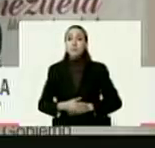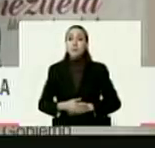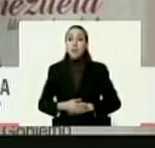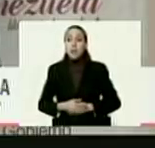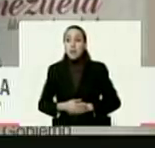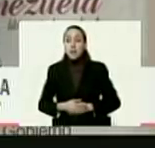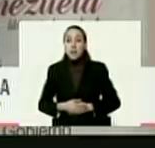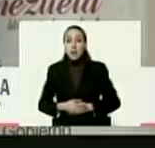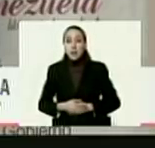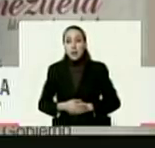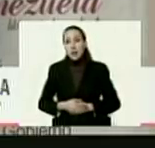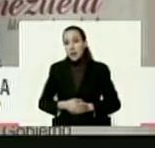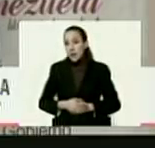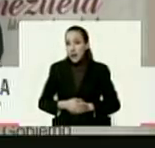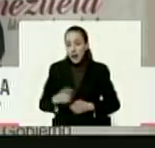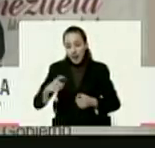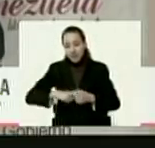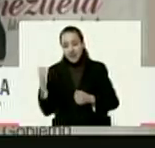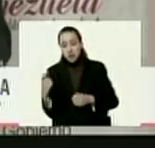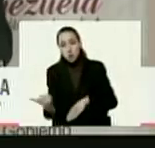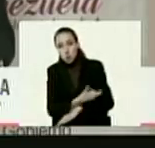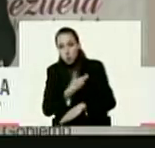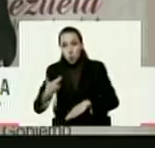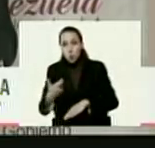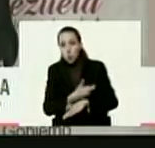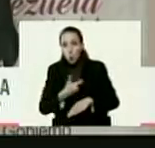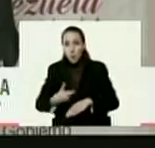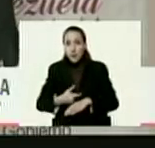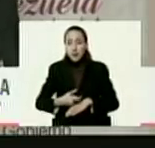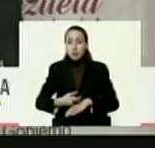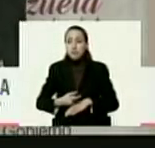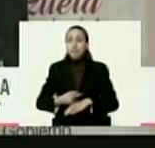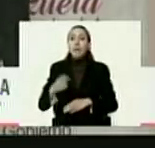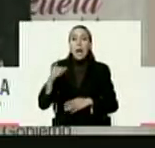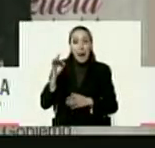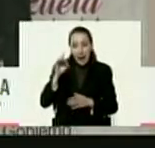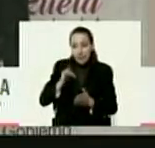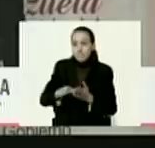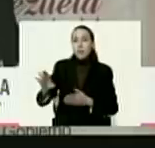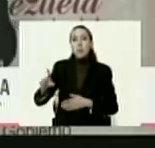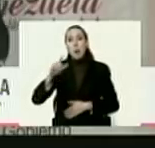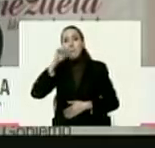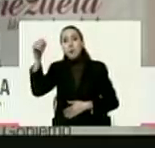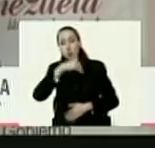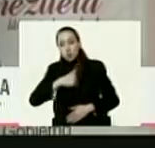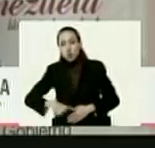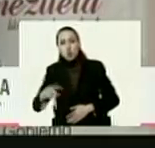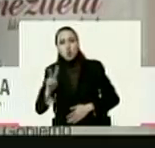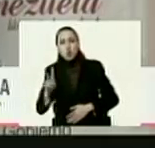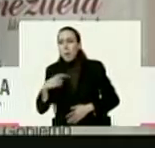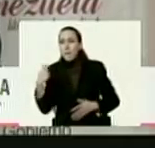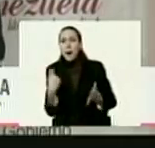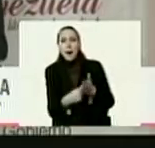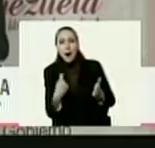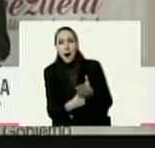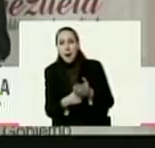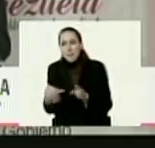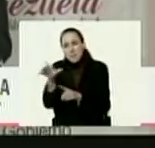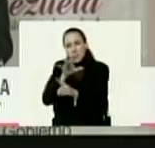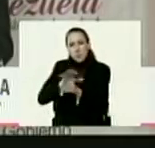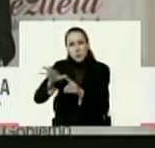salida del gobierno constitucional de Nicolás Maduro, para promover golpes de Estado, para pagar mercenarios, para